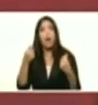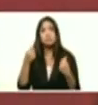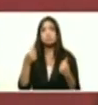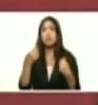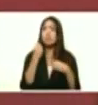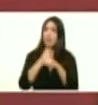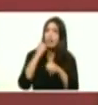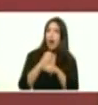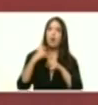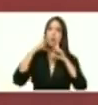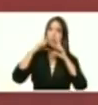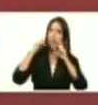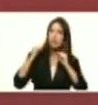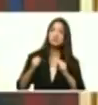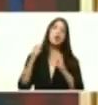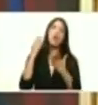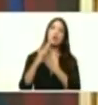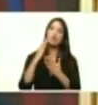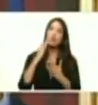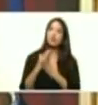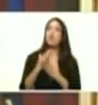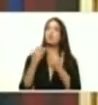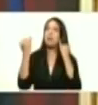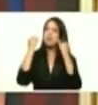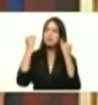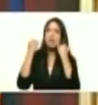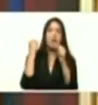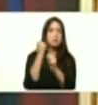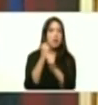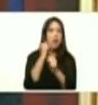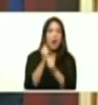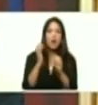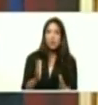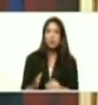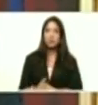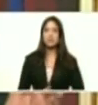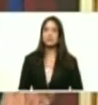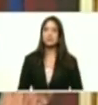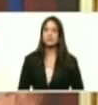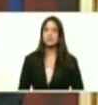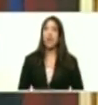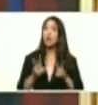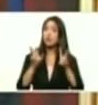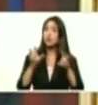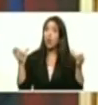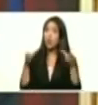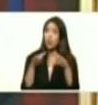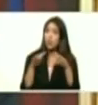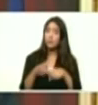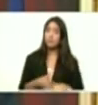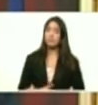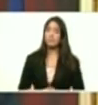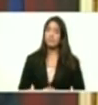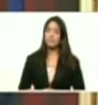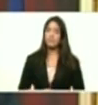Productiva, profesional, estudiosa, creativa, trabajadora. Una nueva clase media construimos.